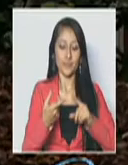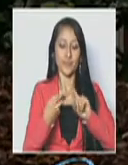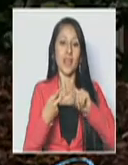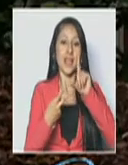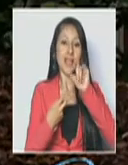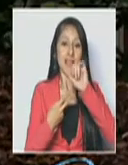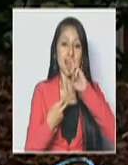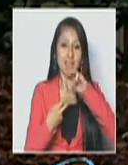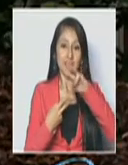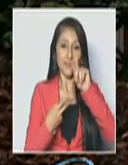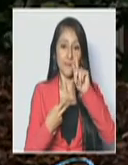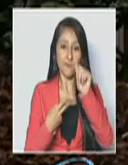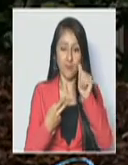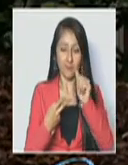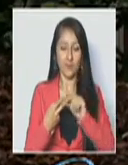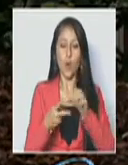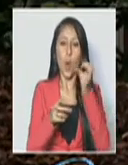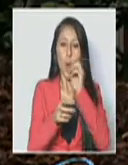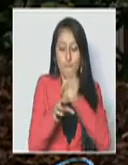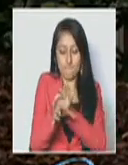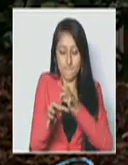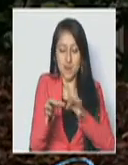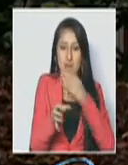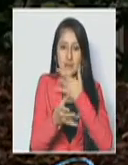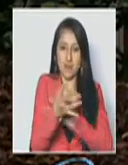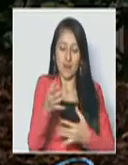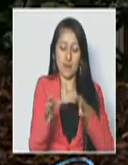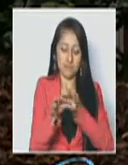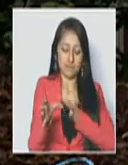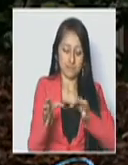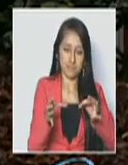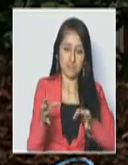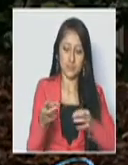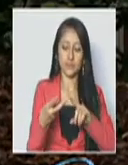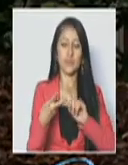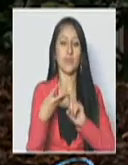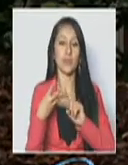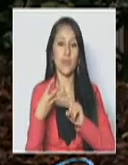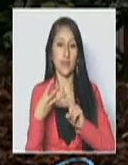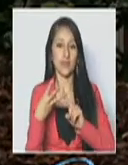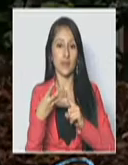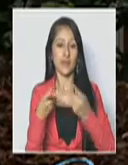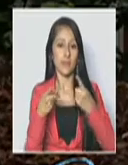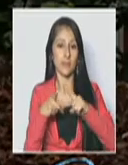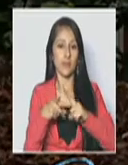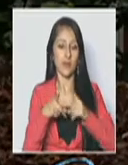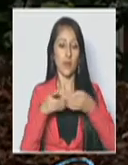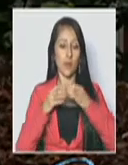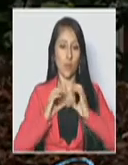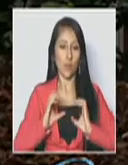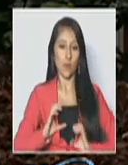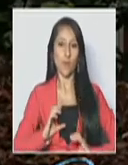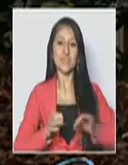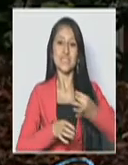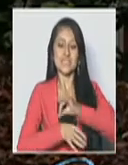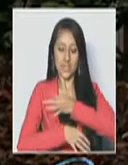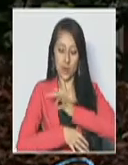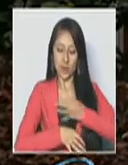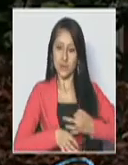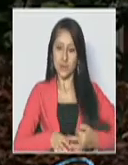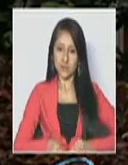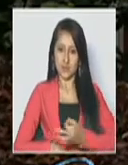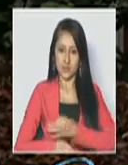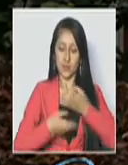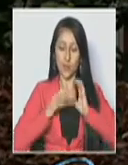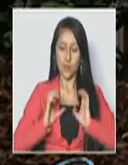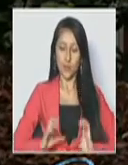linfa o plasma y adicionalmente en el espacio extracelular el que